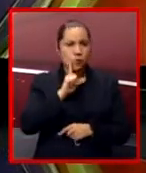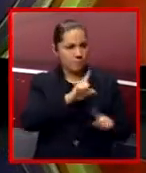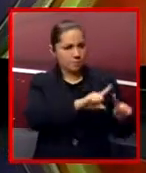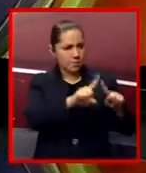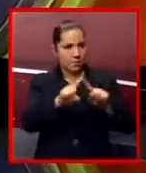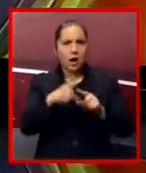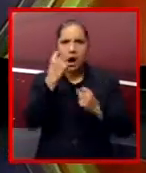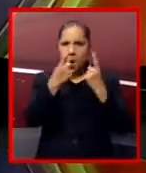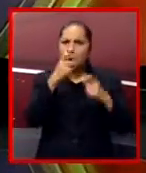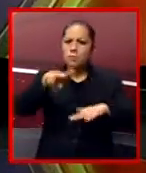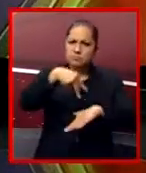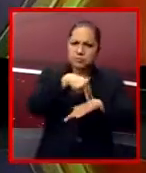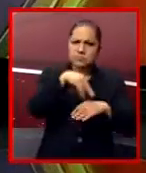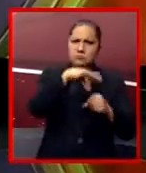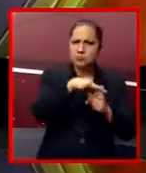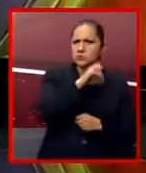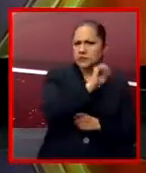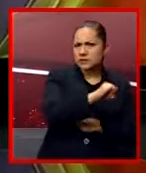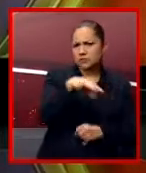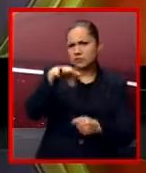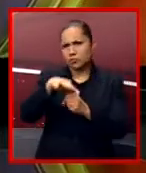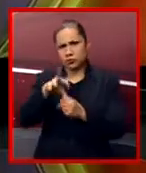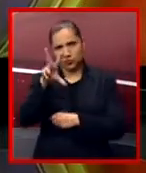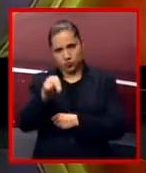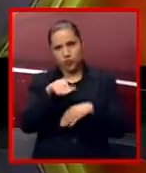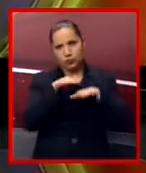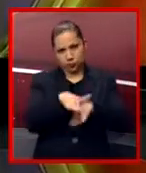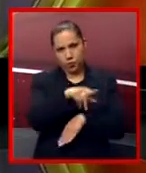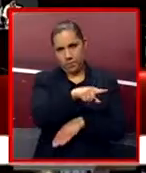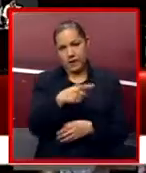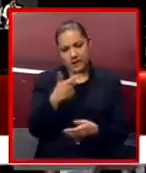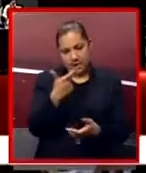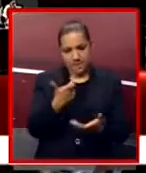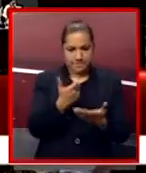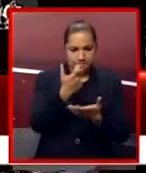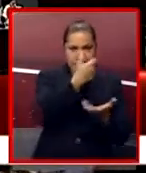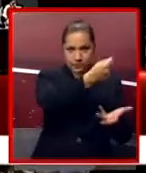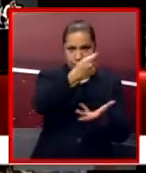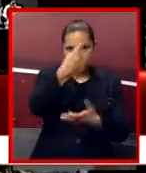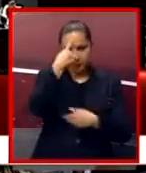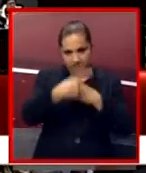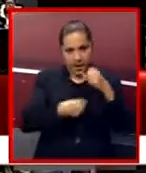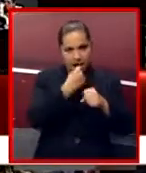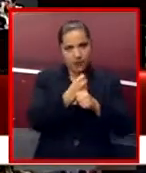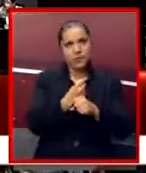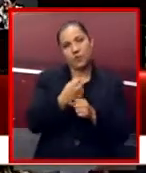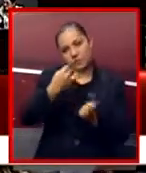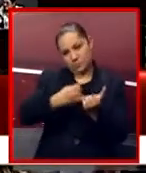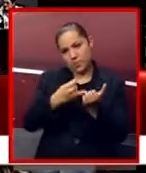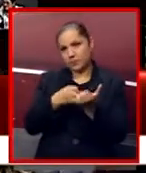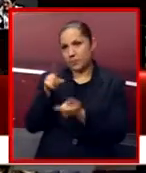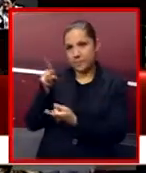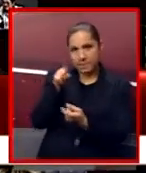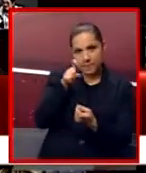hablaron a favor y en contra del dictamen que emite el presupuesto de egresos de la Federación para el ejercicio fiscal del 2018.